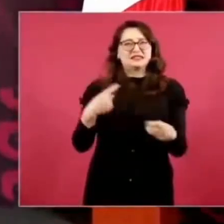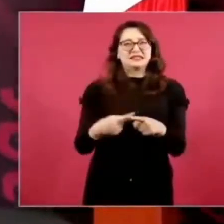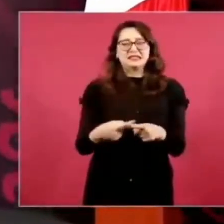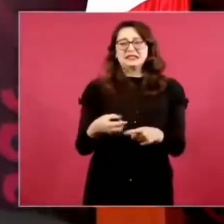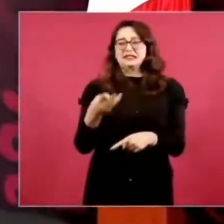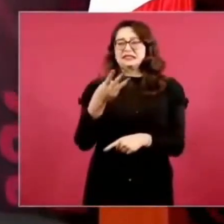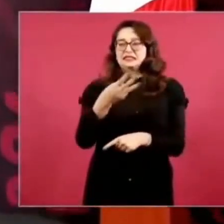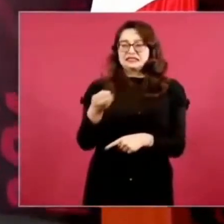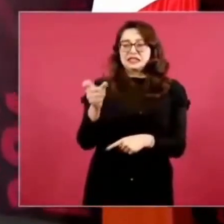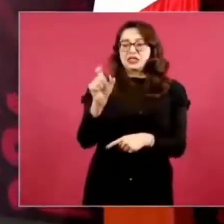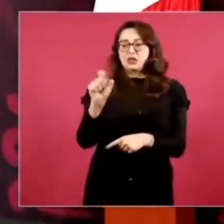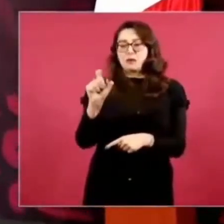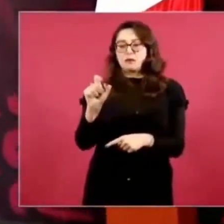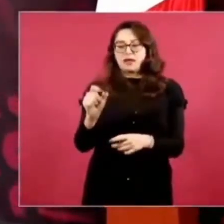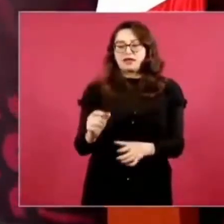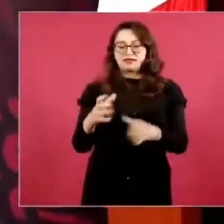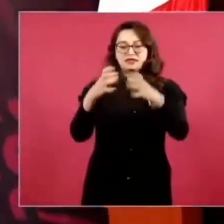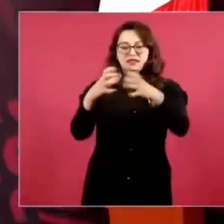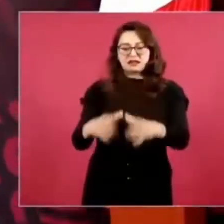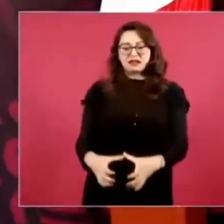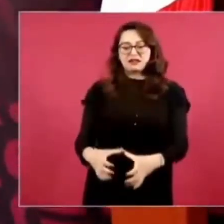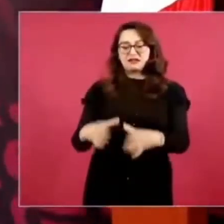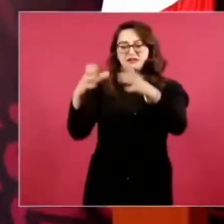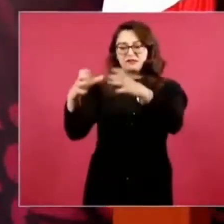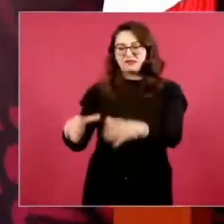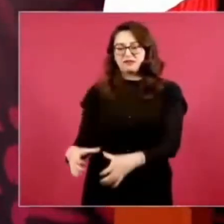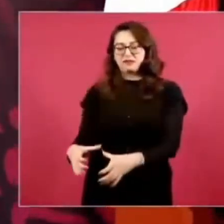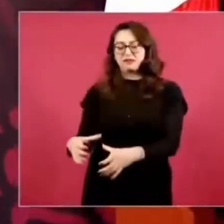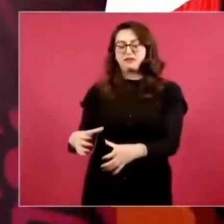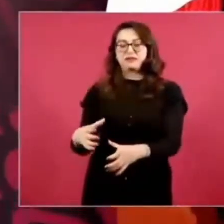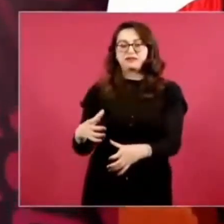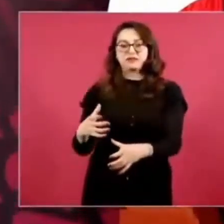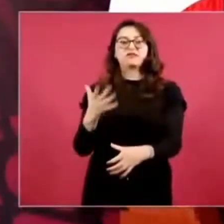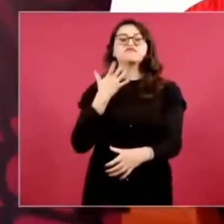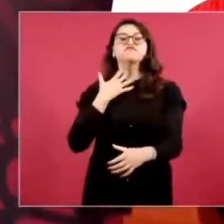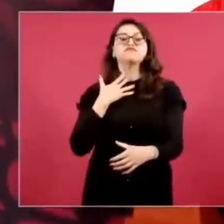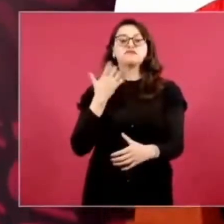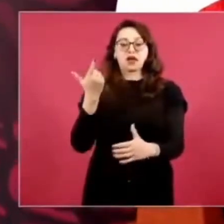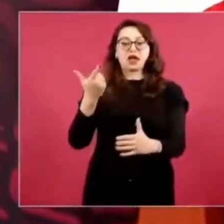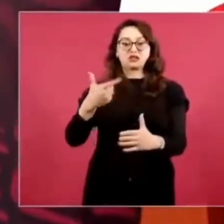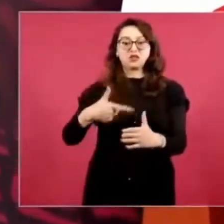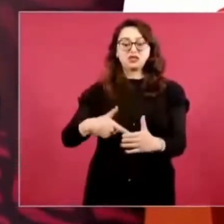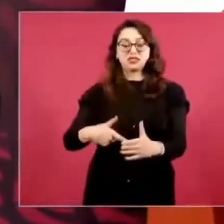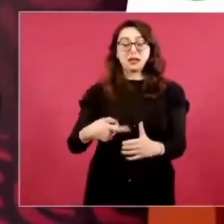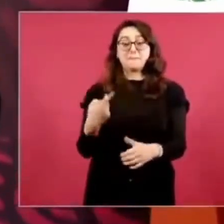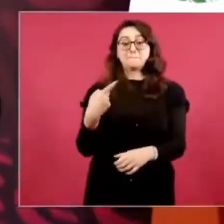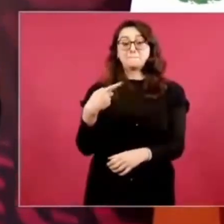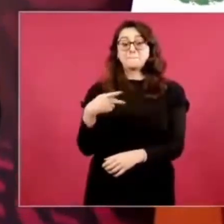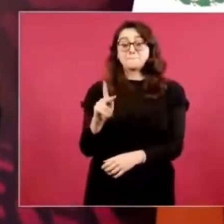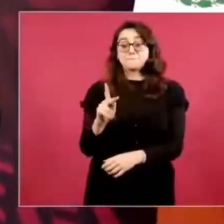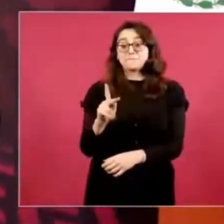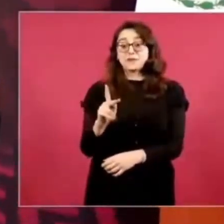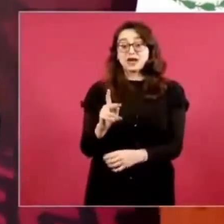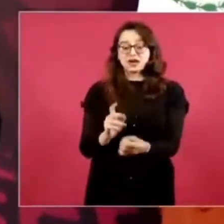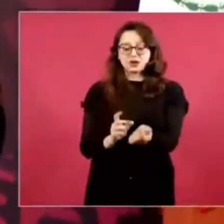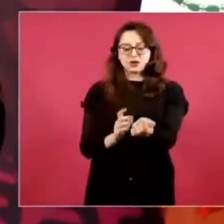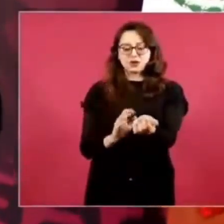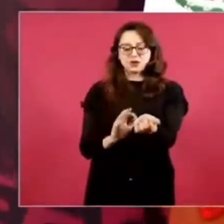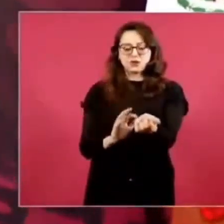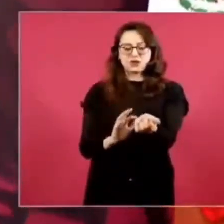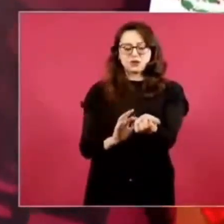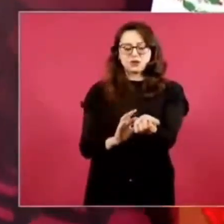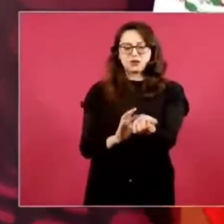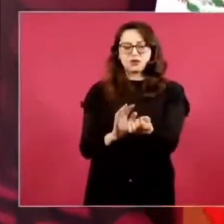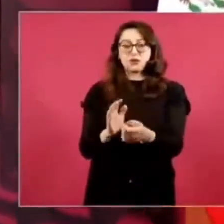320 barriles en Tula de gasolinas, pero teníamos